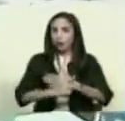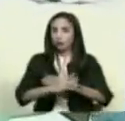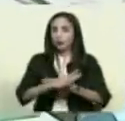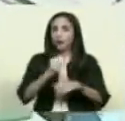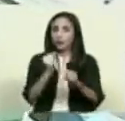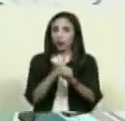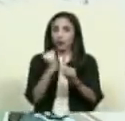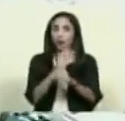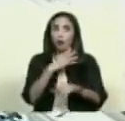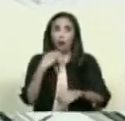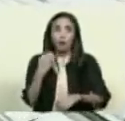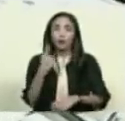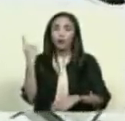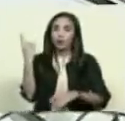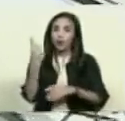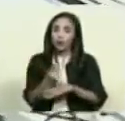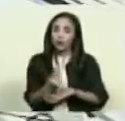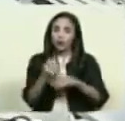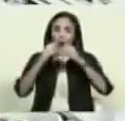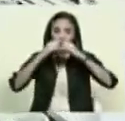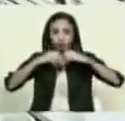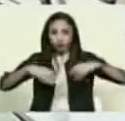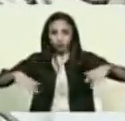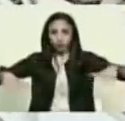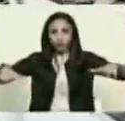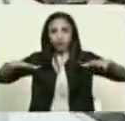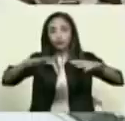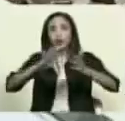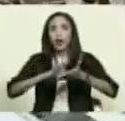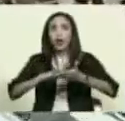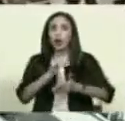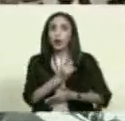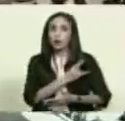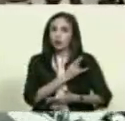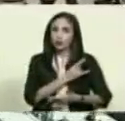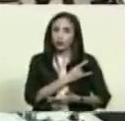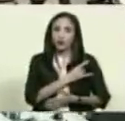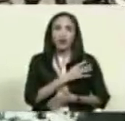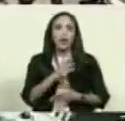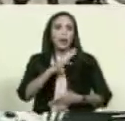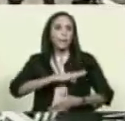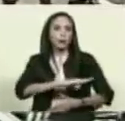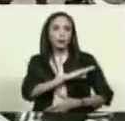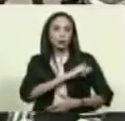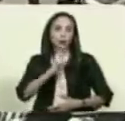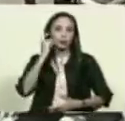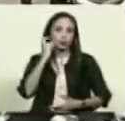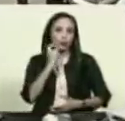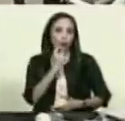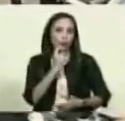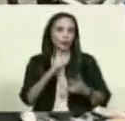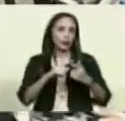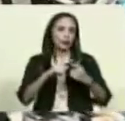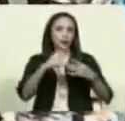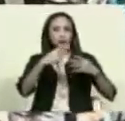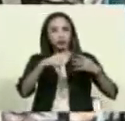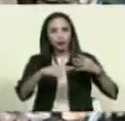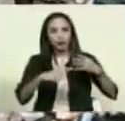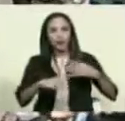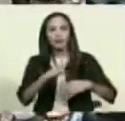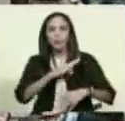universidades, desde ya, a la misión Sucre, desde ya, a la misión Rivas, desde